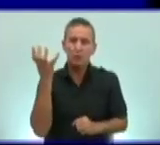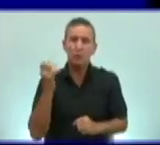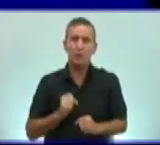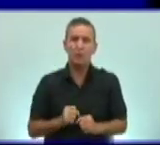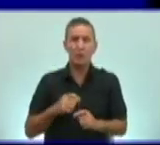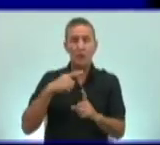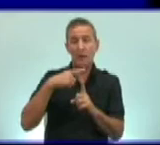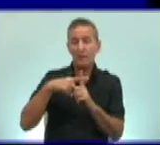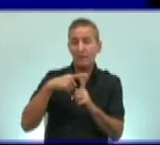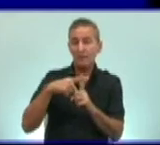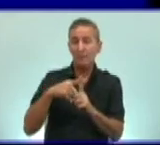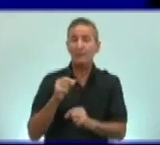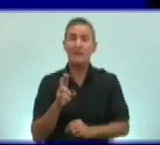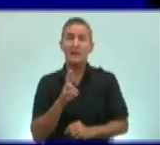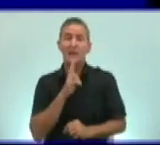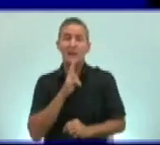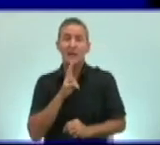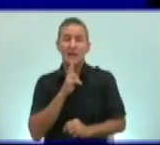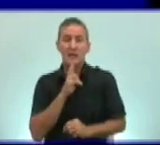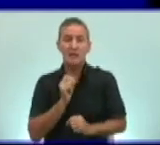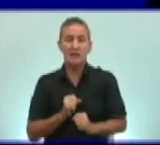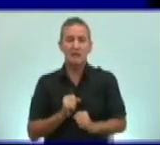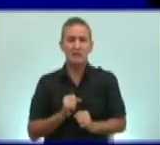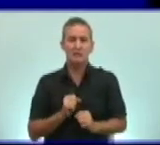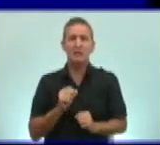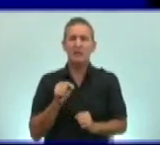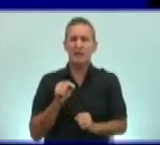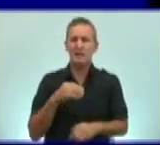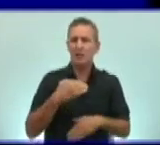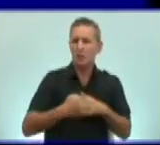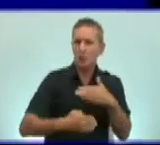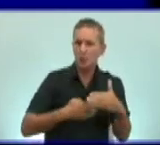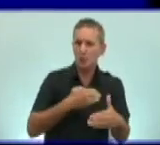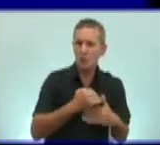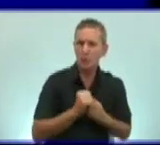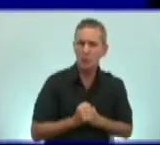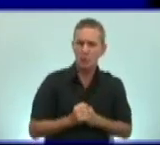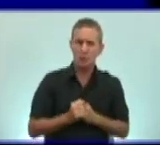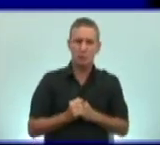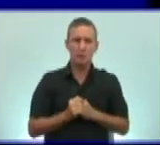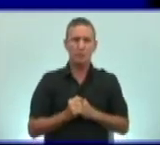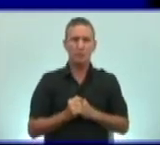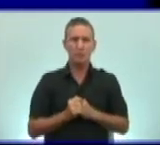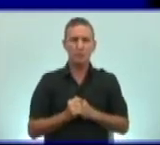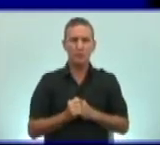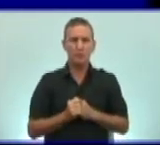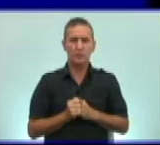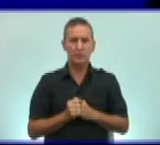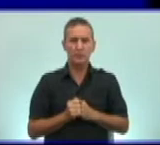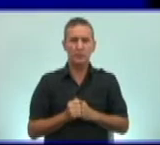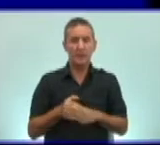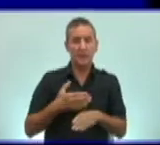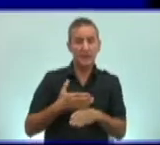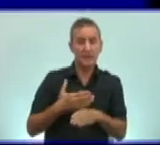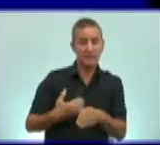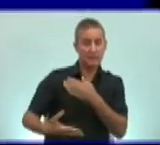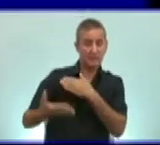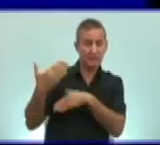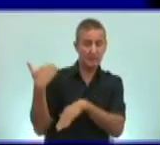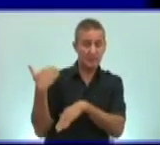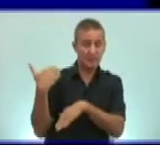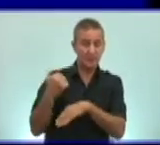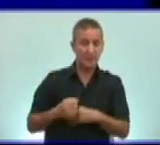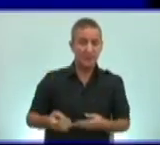añadimos agua, pues también aquí ocurre un proceso protolítico, pero ahora, a diferencia del anterior, quien cede el protón